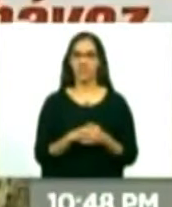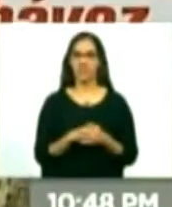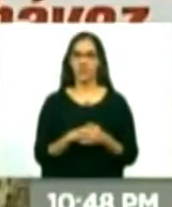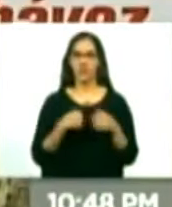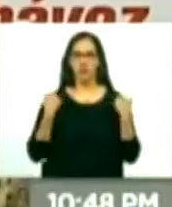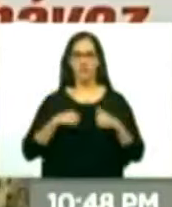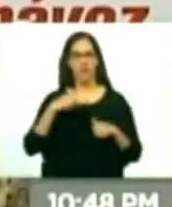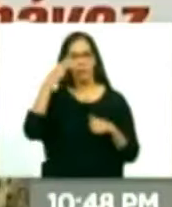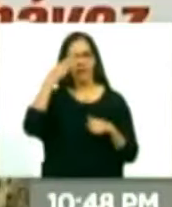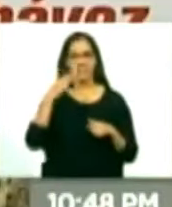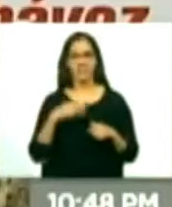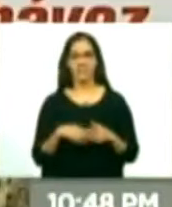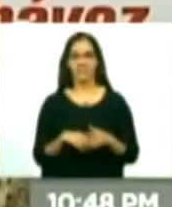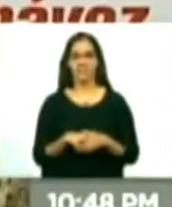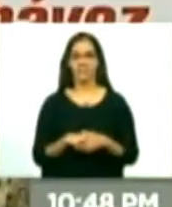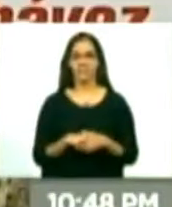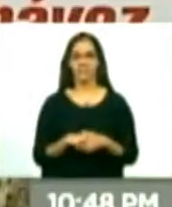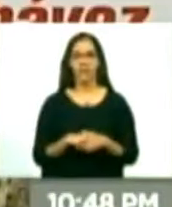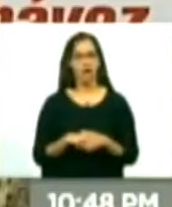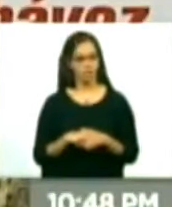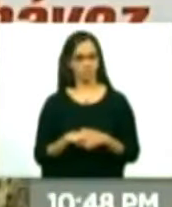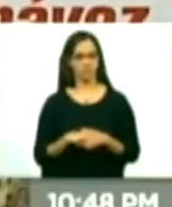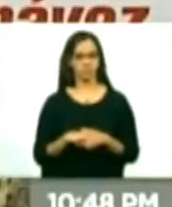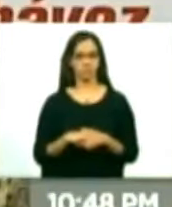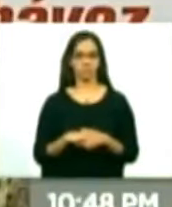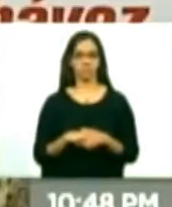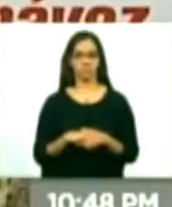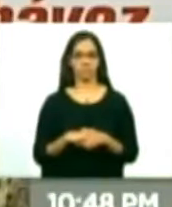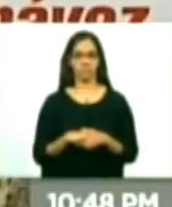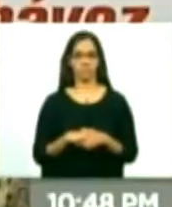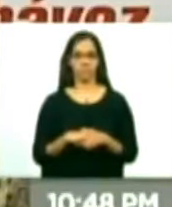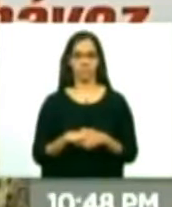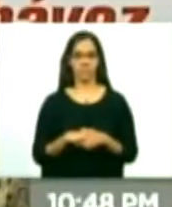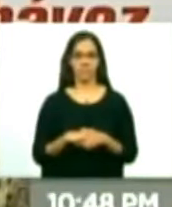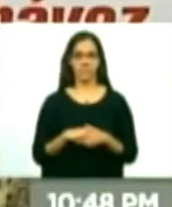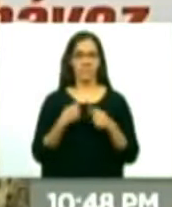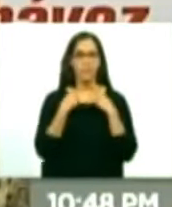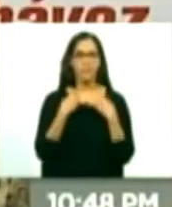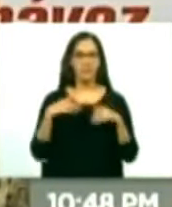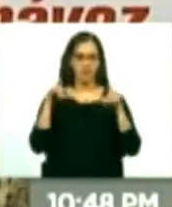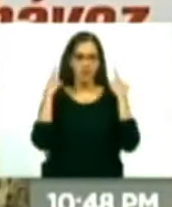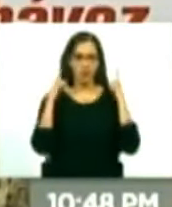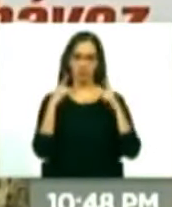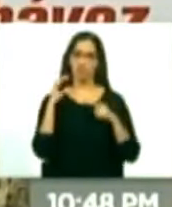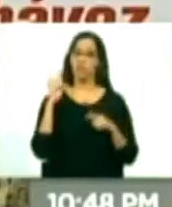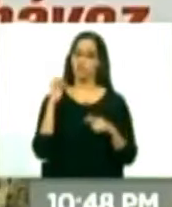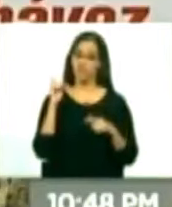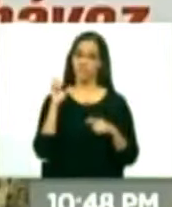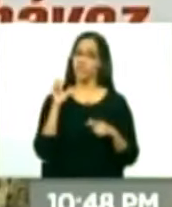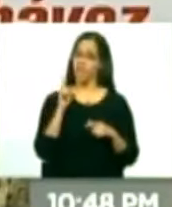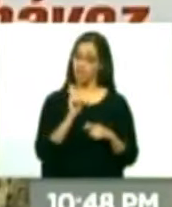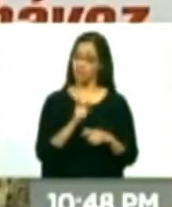del Magallanes. ¿Ah? Que perdió la Guaira, Fidel.